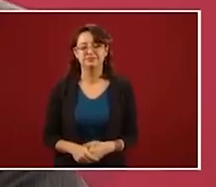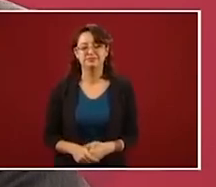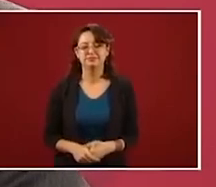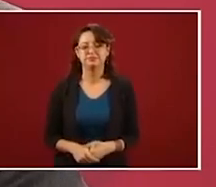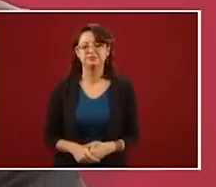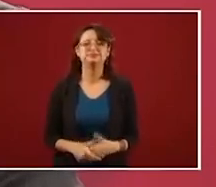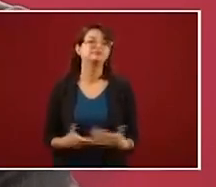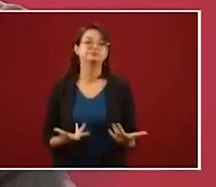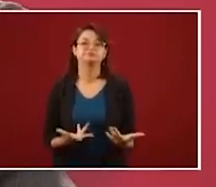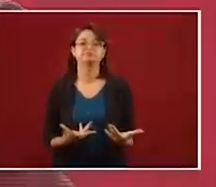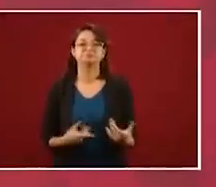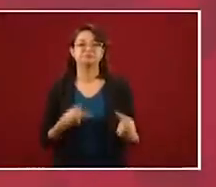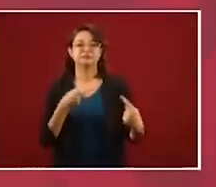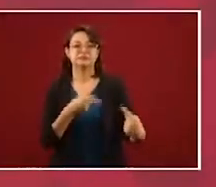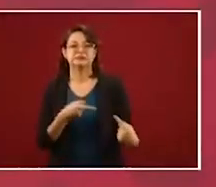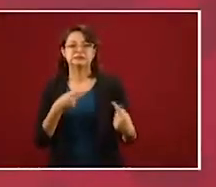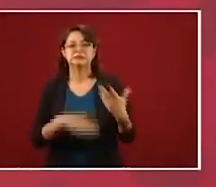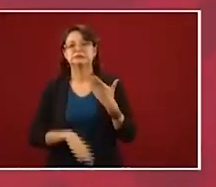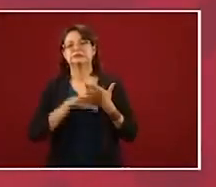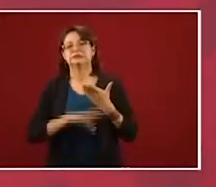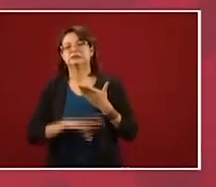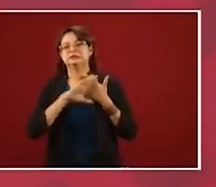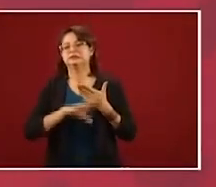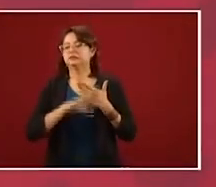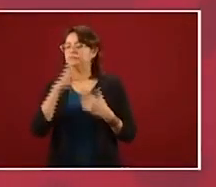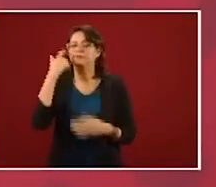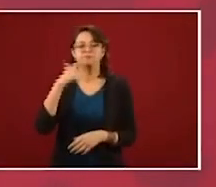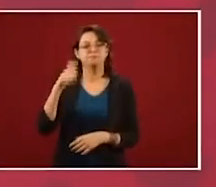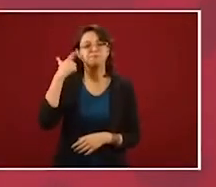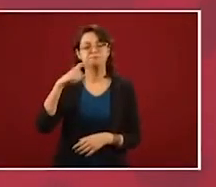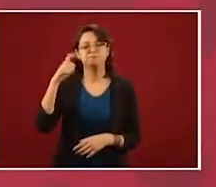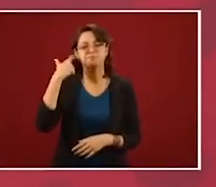Hay resistencias a eso.